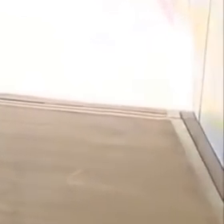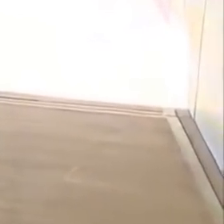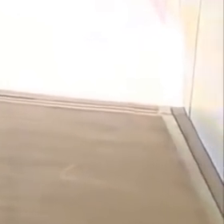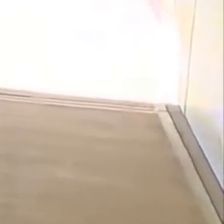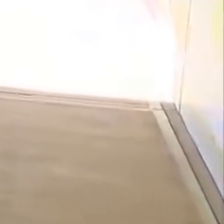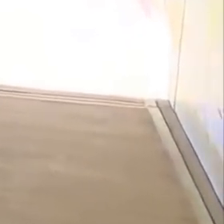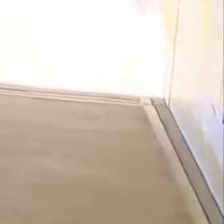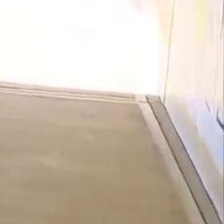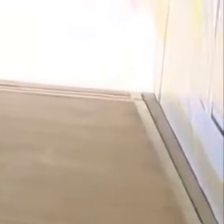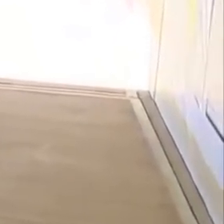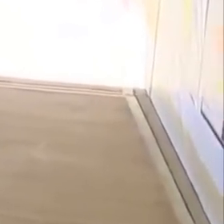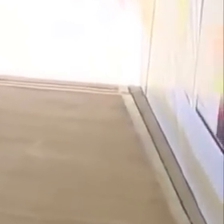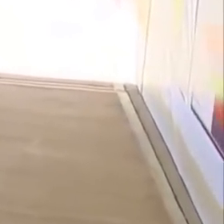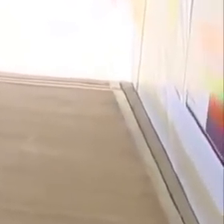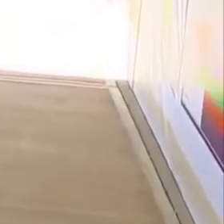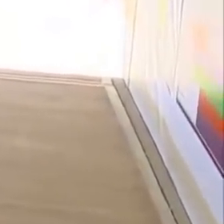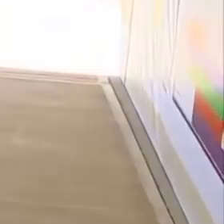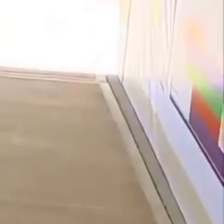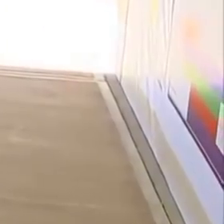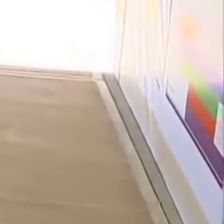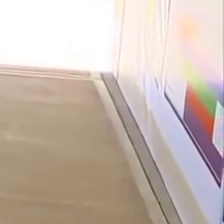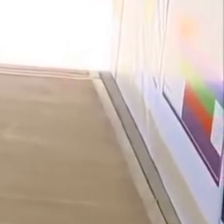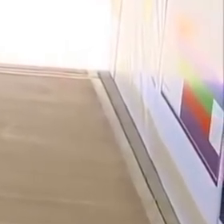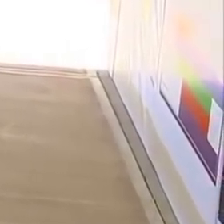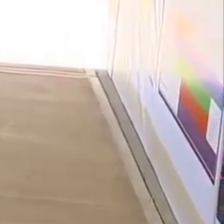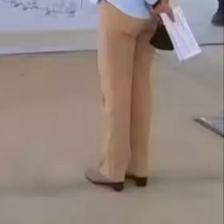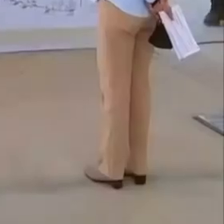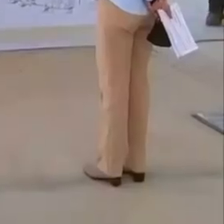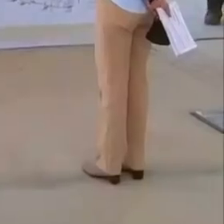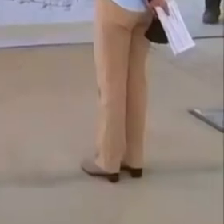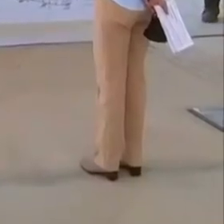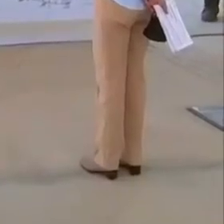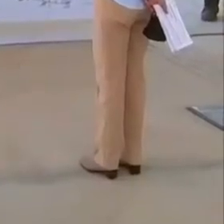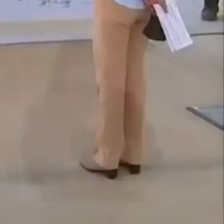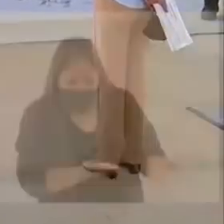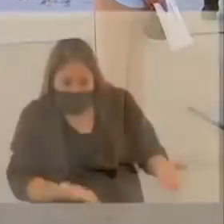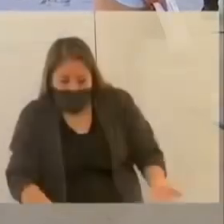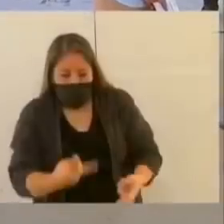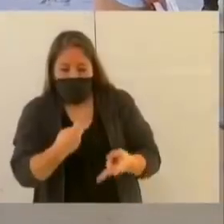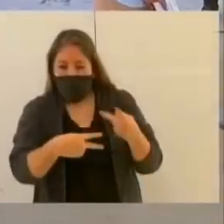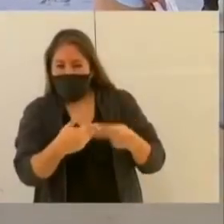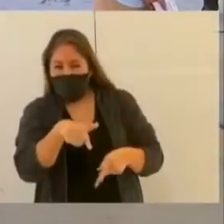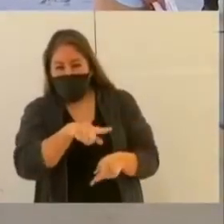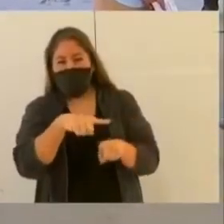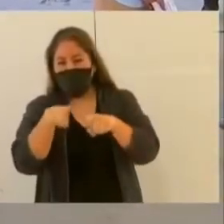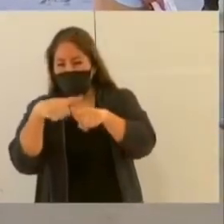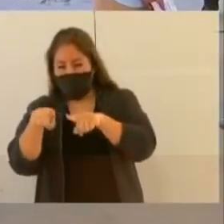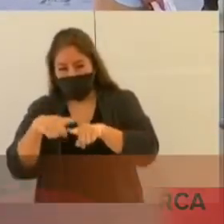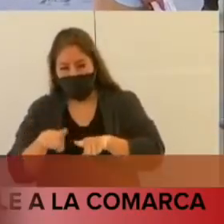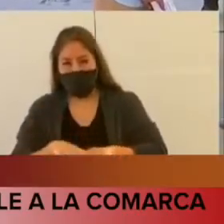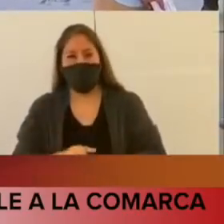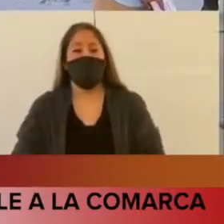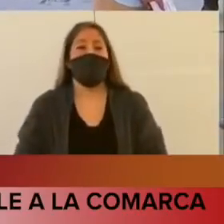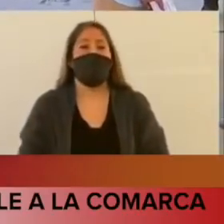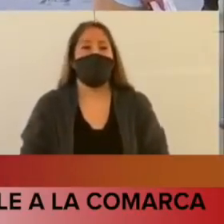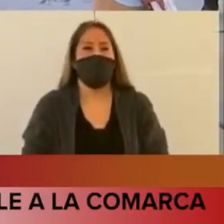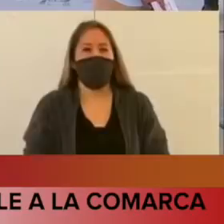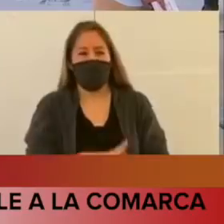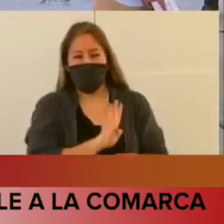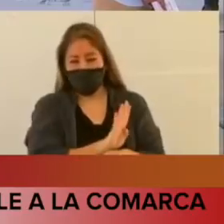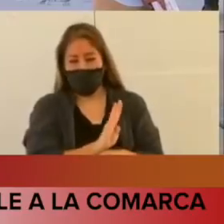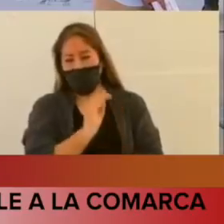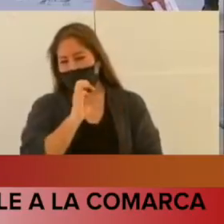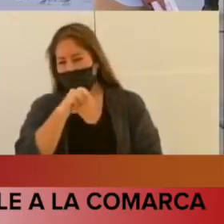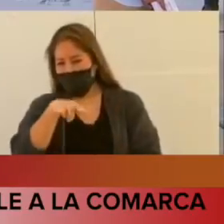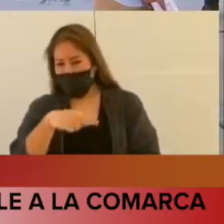Santoyo. Muchas gracias, señor presidente, bienvenido, buenos días, señores gobernadores, señora directora de la Comisión Nacional del